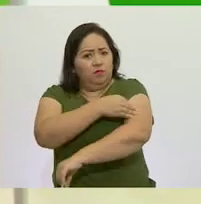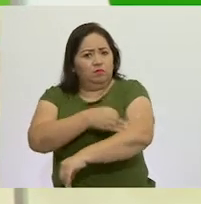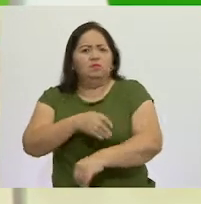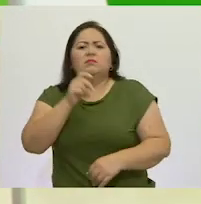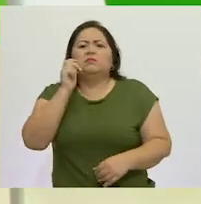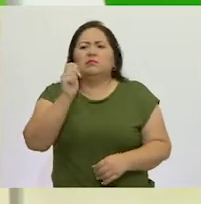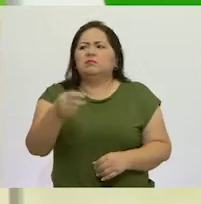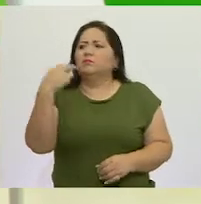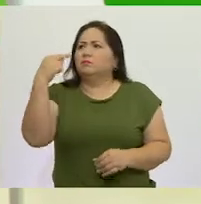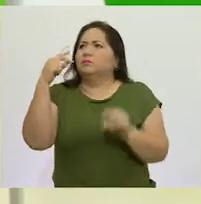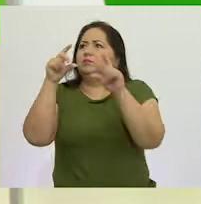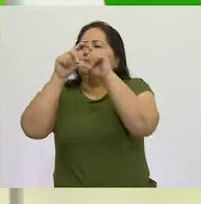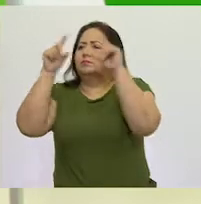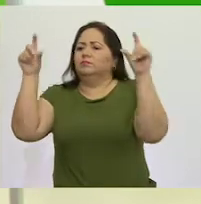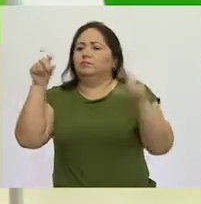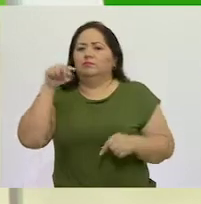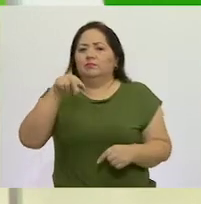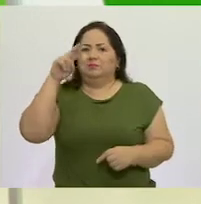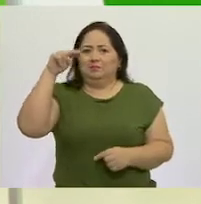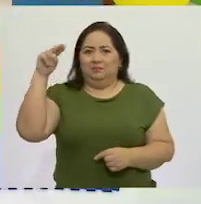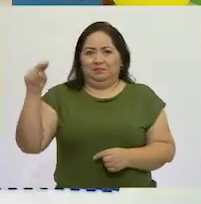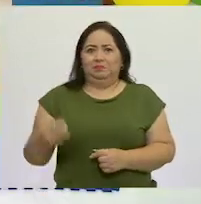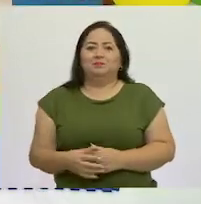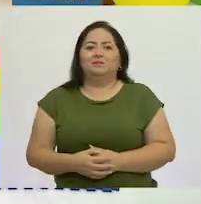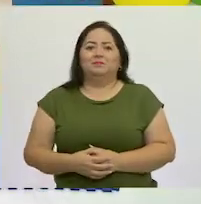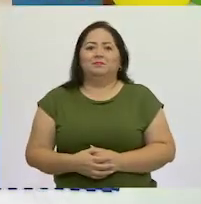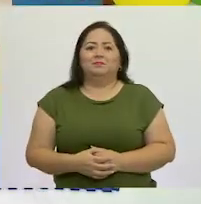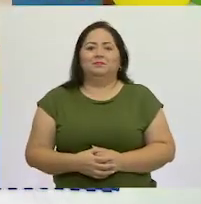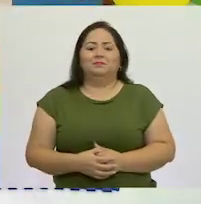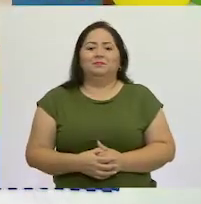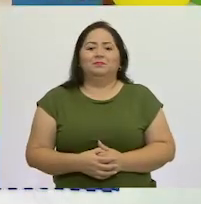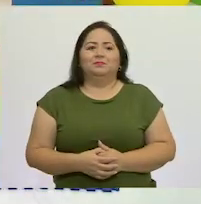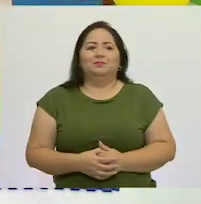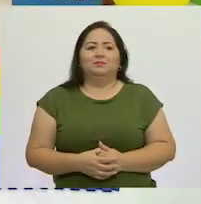qué título le pondrías a esta pintura.